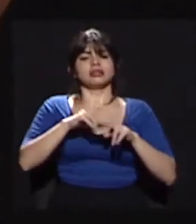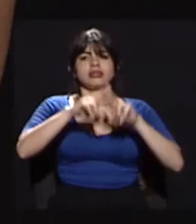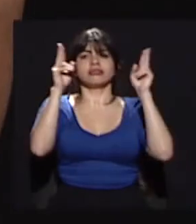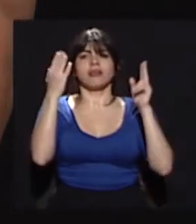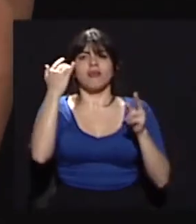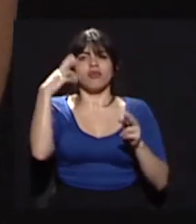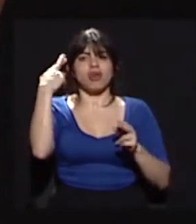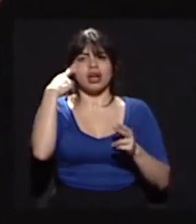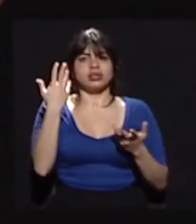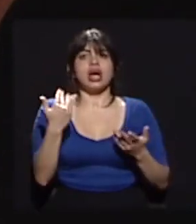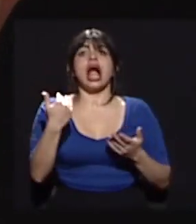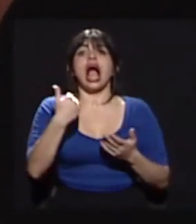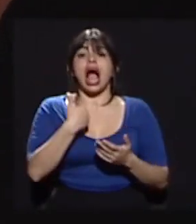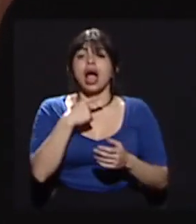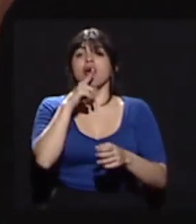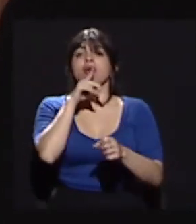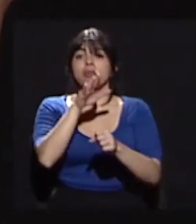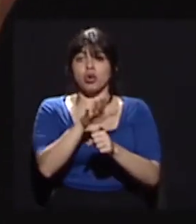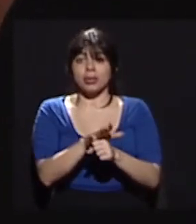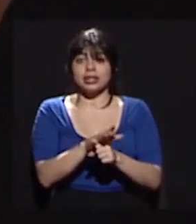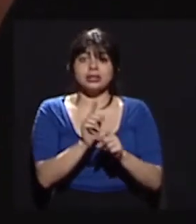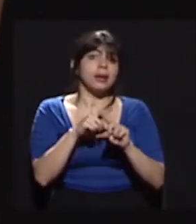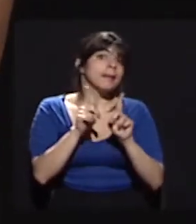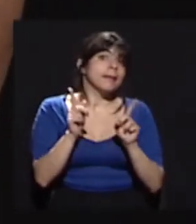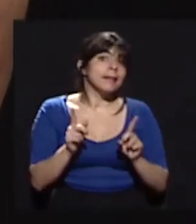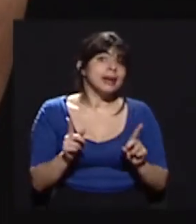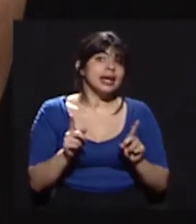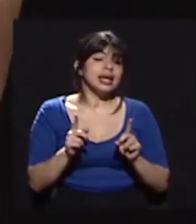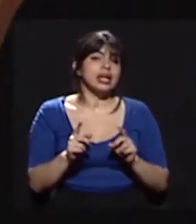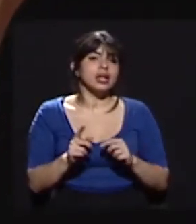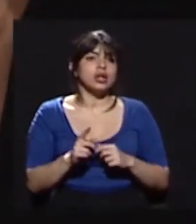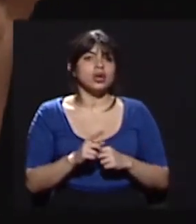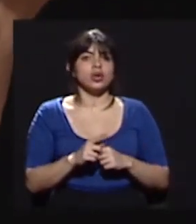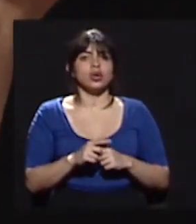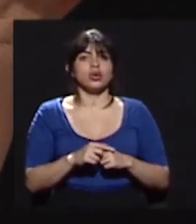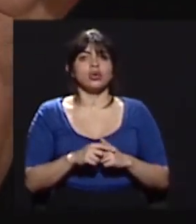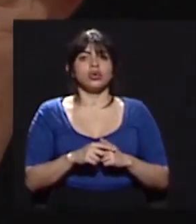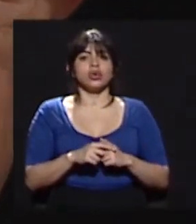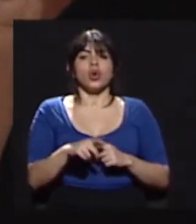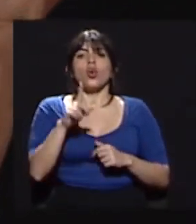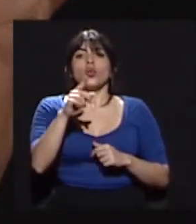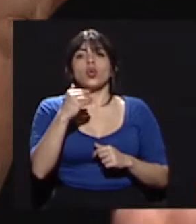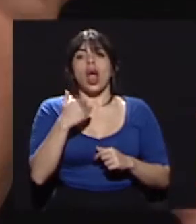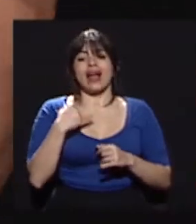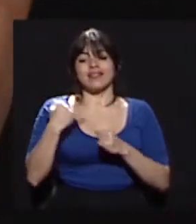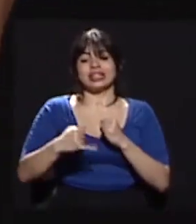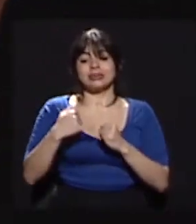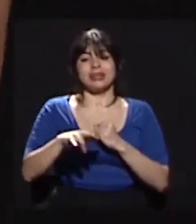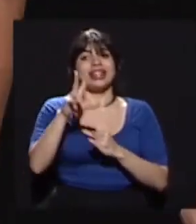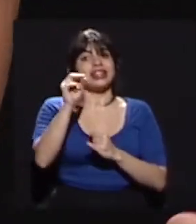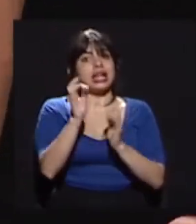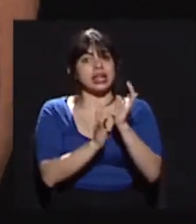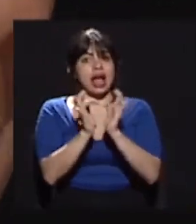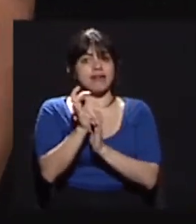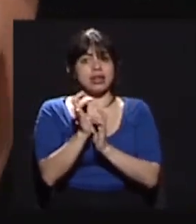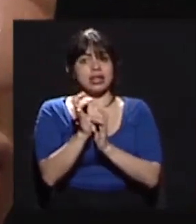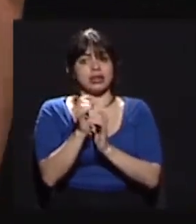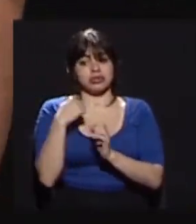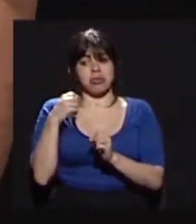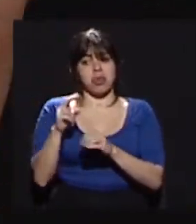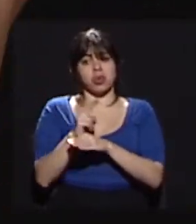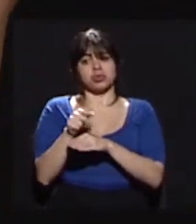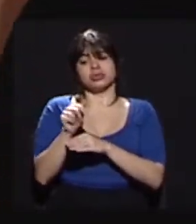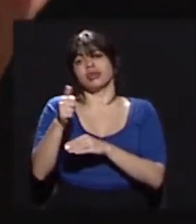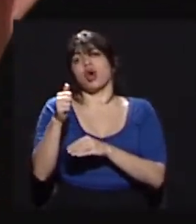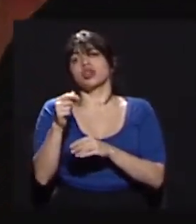había un compromiso pero uno que tenía como vencimiento el 30 de abril pudo haber usado eso en